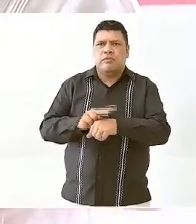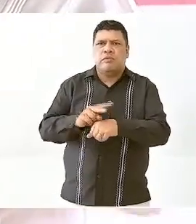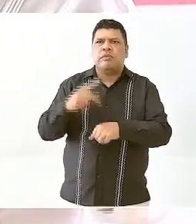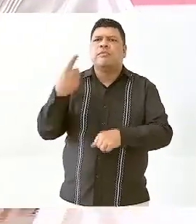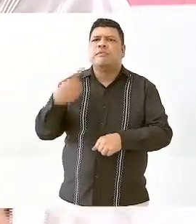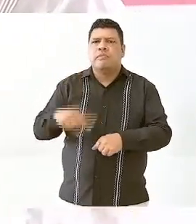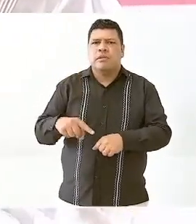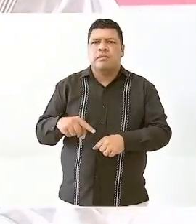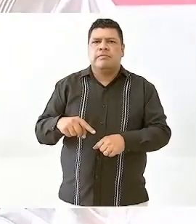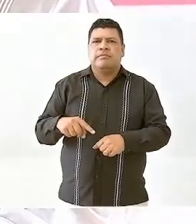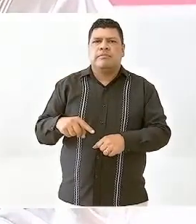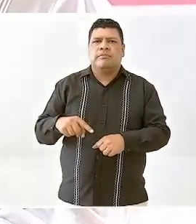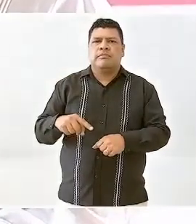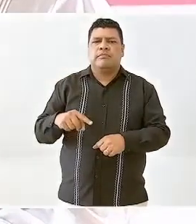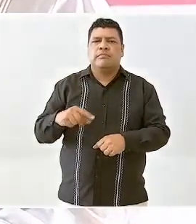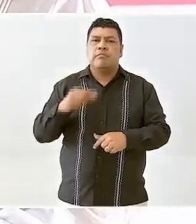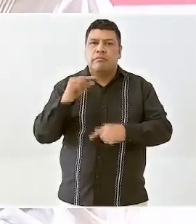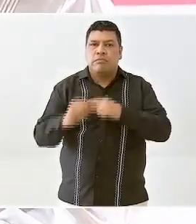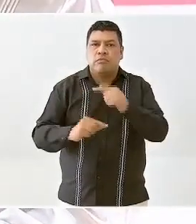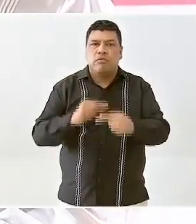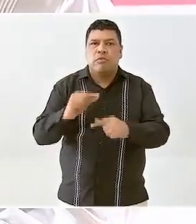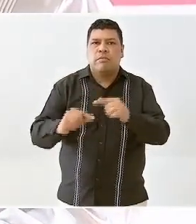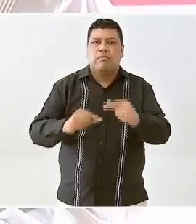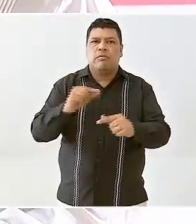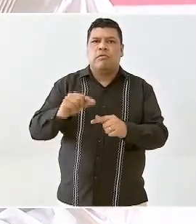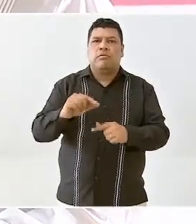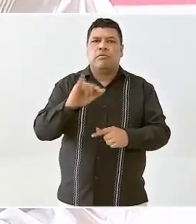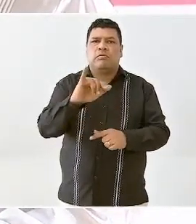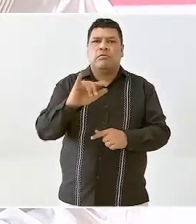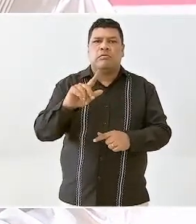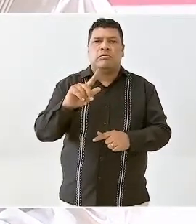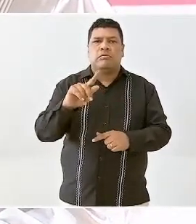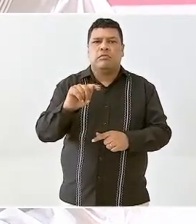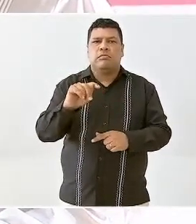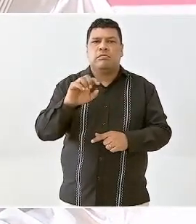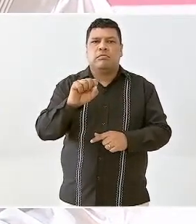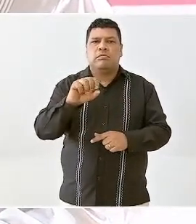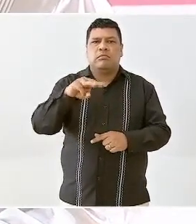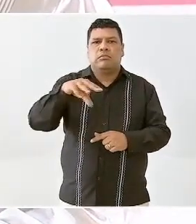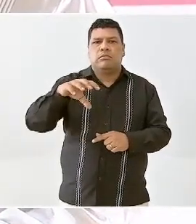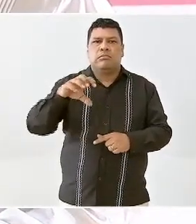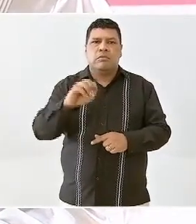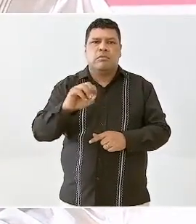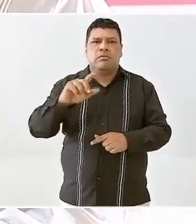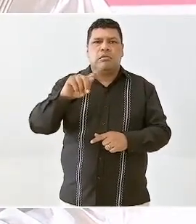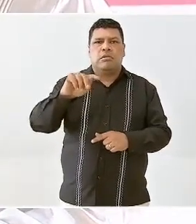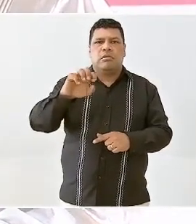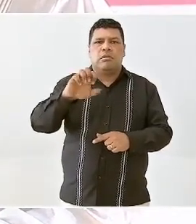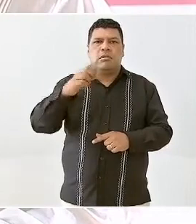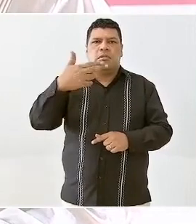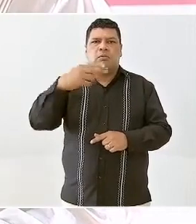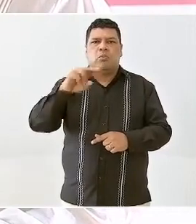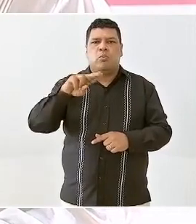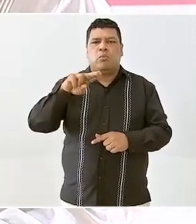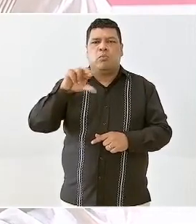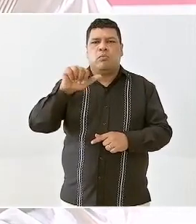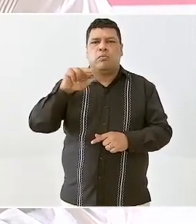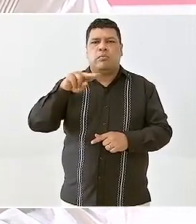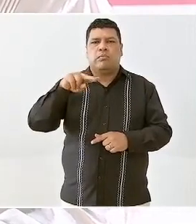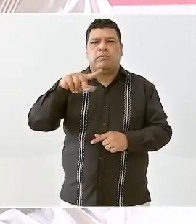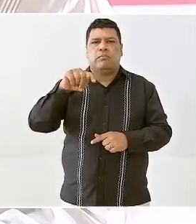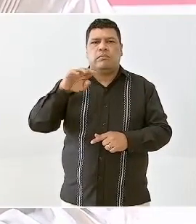para desarrollar el istmo de Tehuantepec,